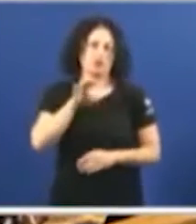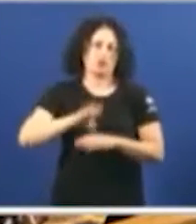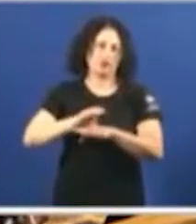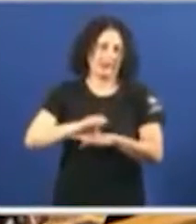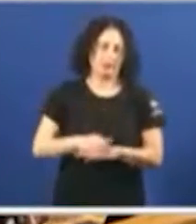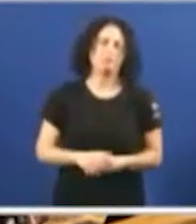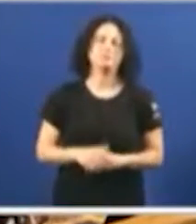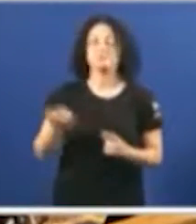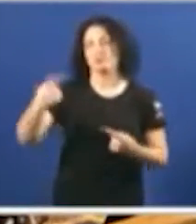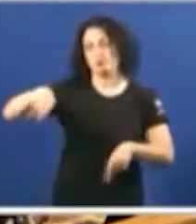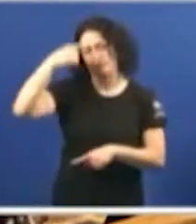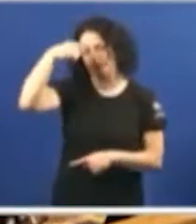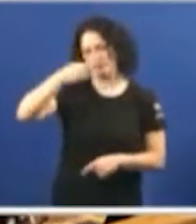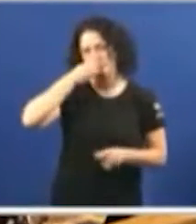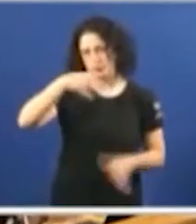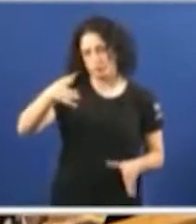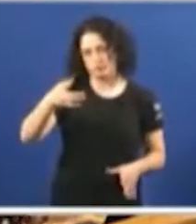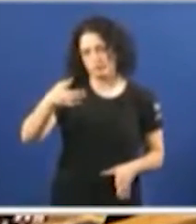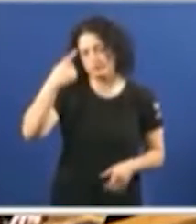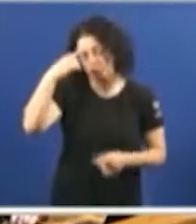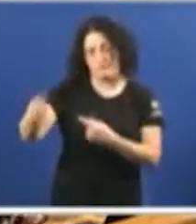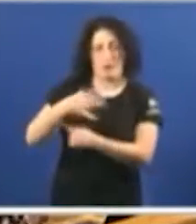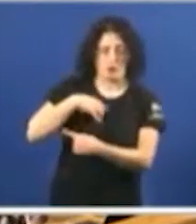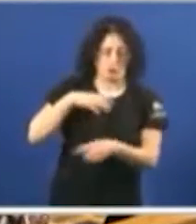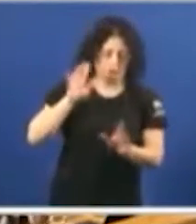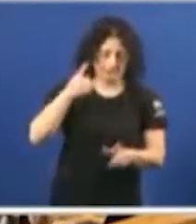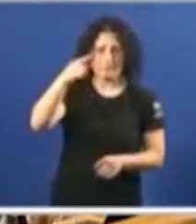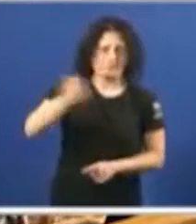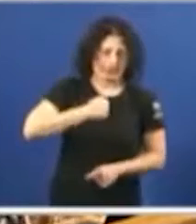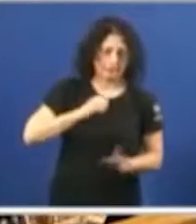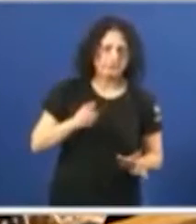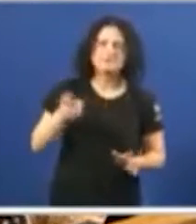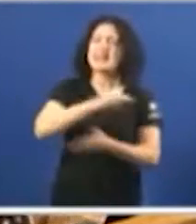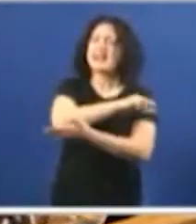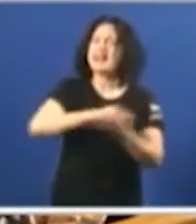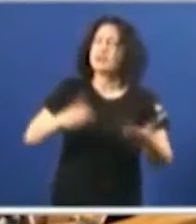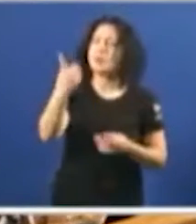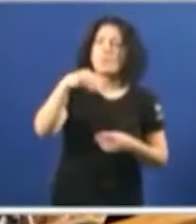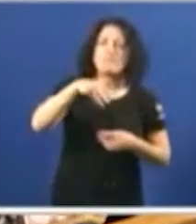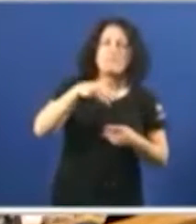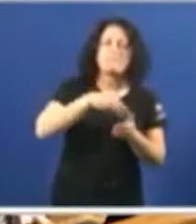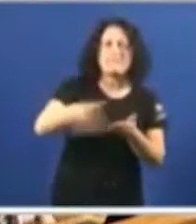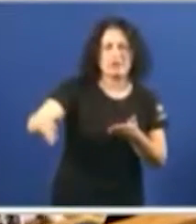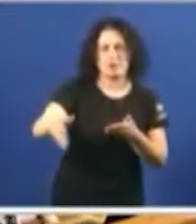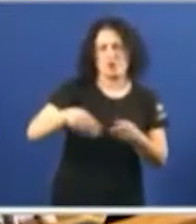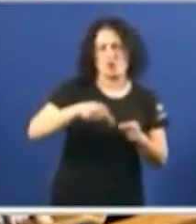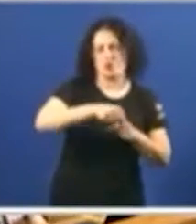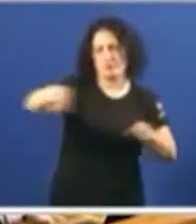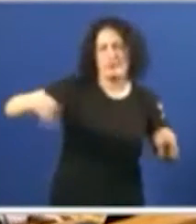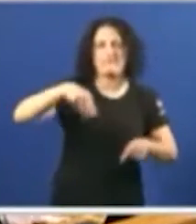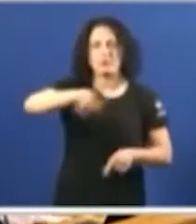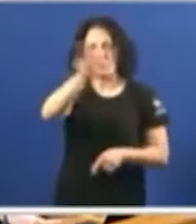Bueno, como vostede sabe moi ben, probablemente moito maior que a min, Galicia ten casi 1 millón de metros cuadrados ocupados por centros